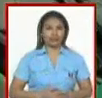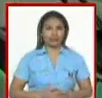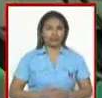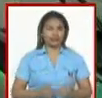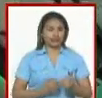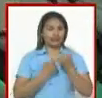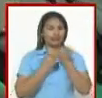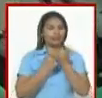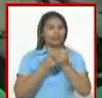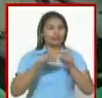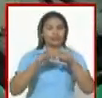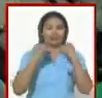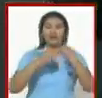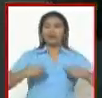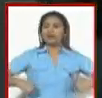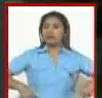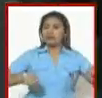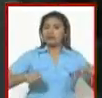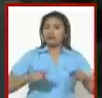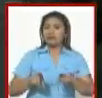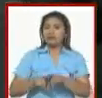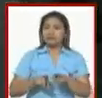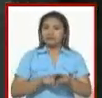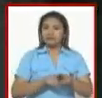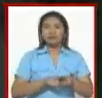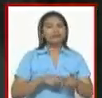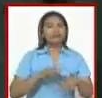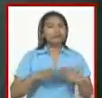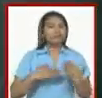con mucho apoyo porque comparte mucho apoyo